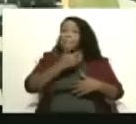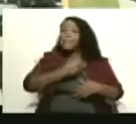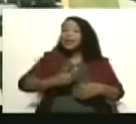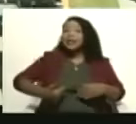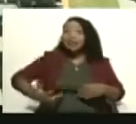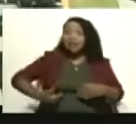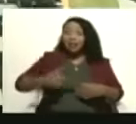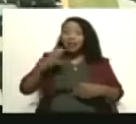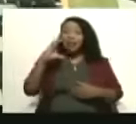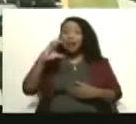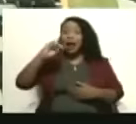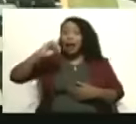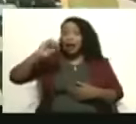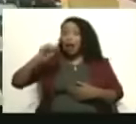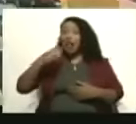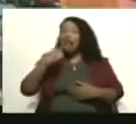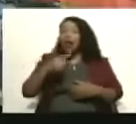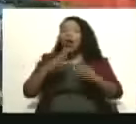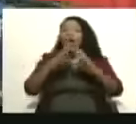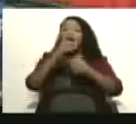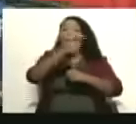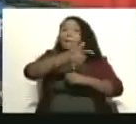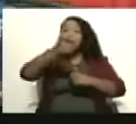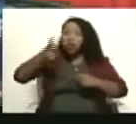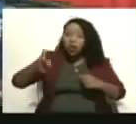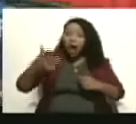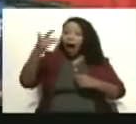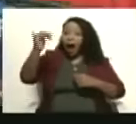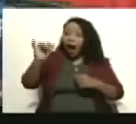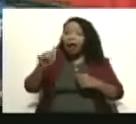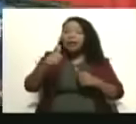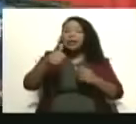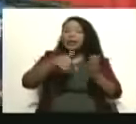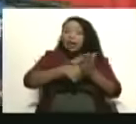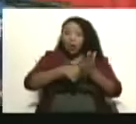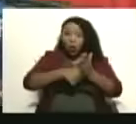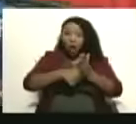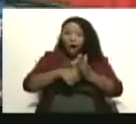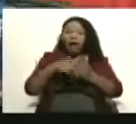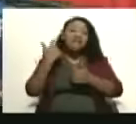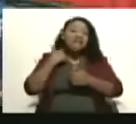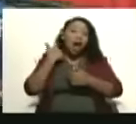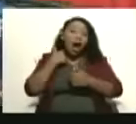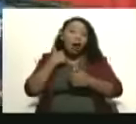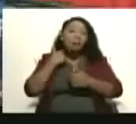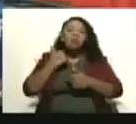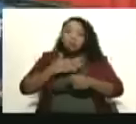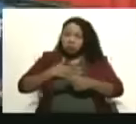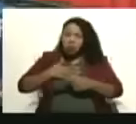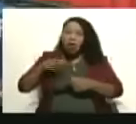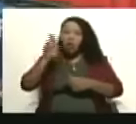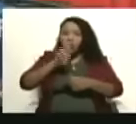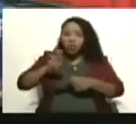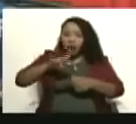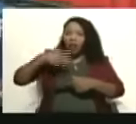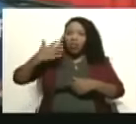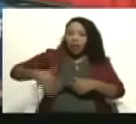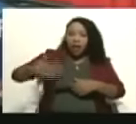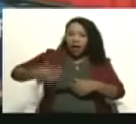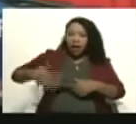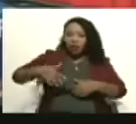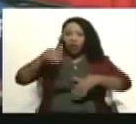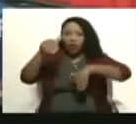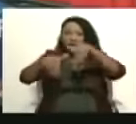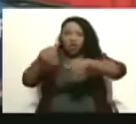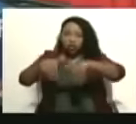Nacional Electoral, que toda persona que tenga su cédula vencida puede hacer uso y derecho del